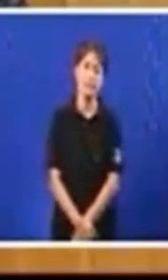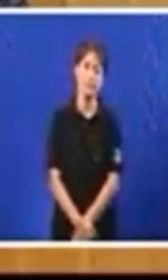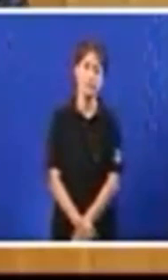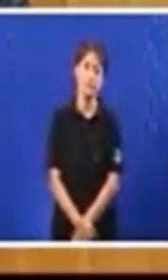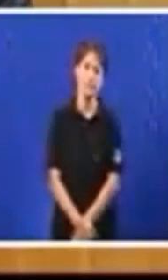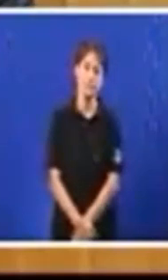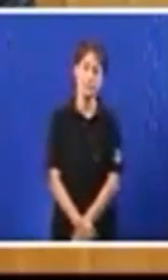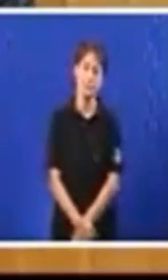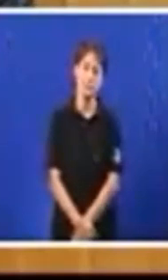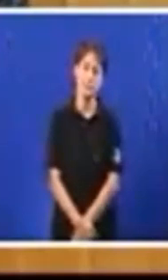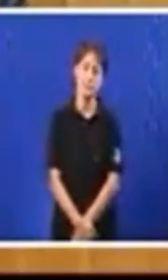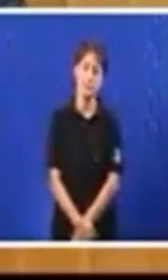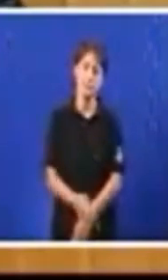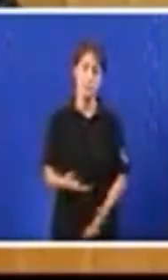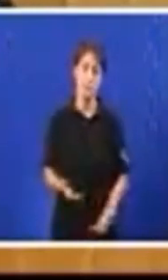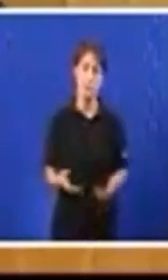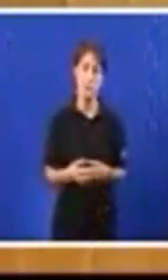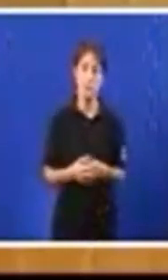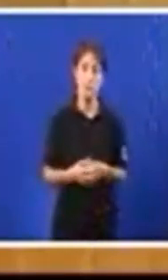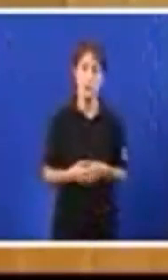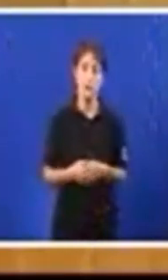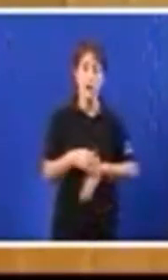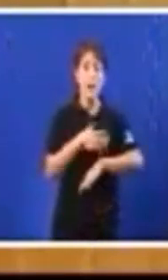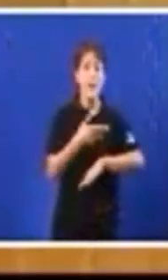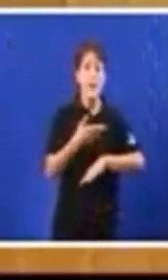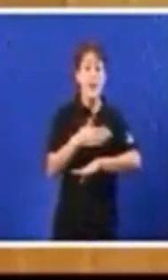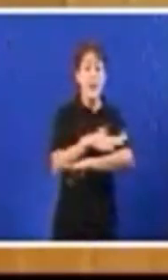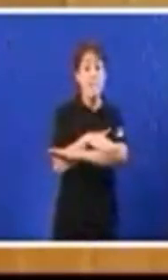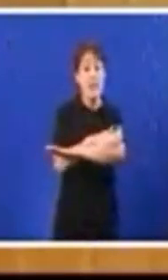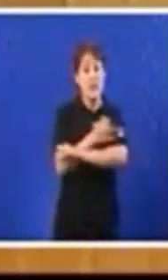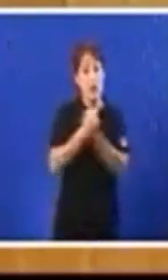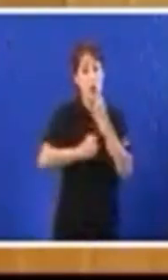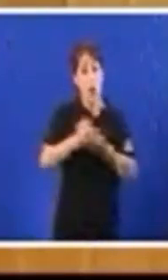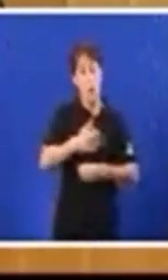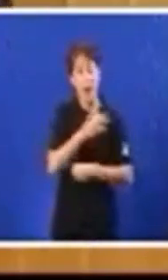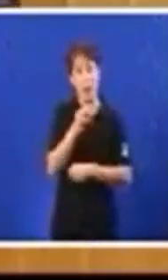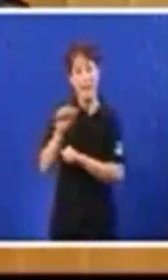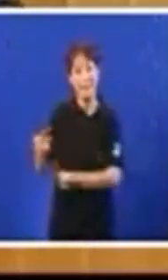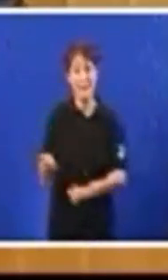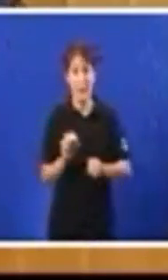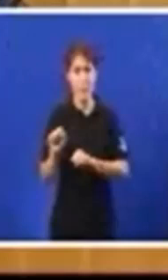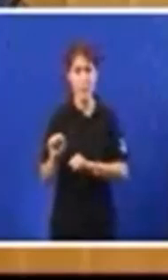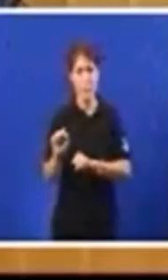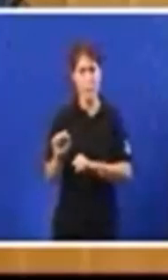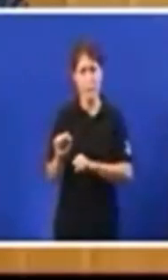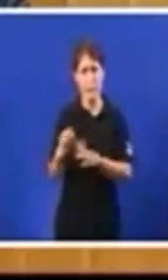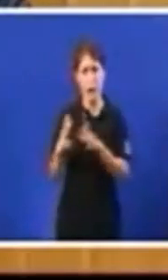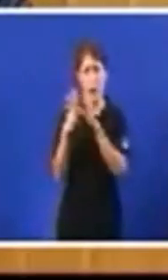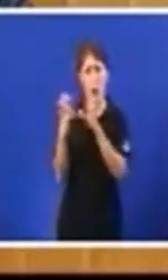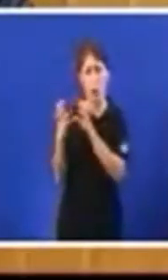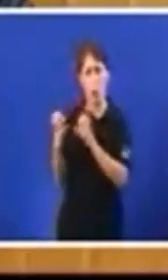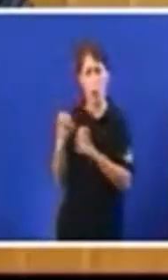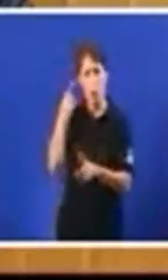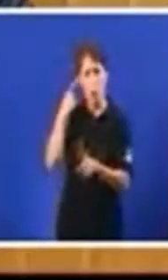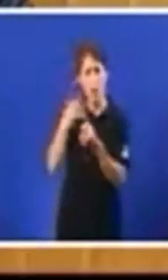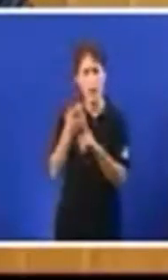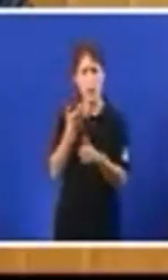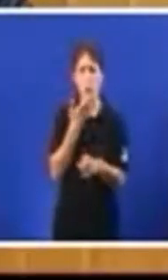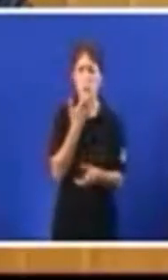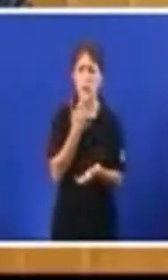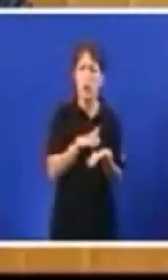materializaremos a colaboración con los ministerios de Economía y con el Ministerio de Defensa para iniciar a recuperación do